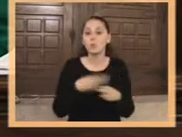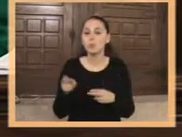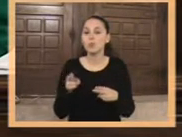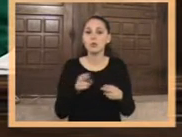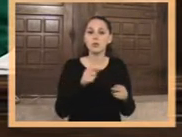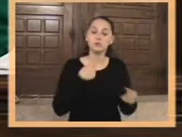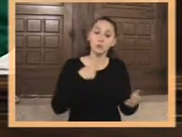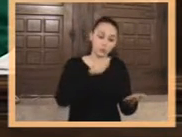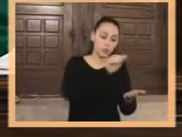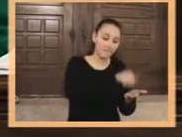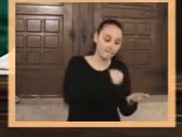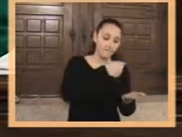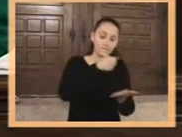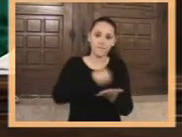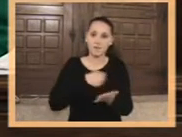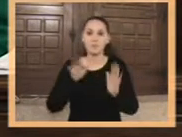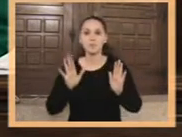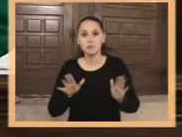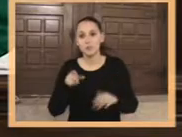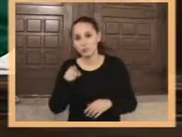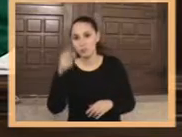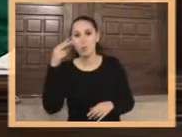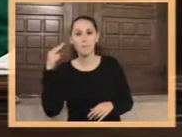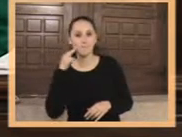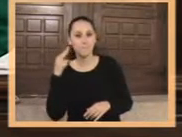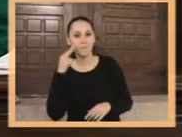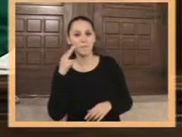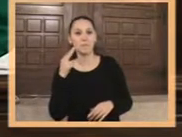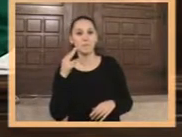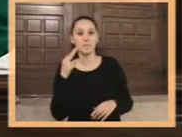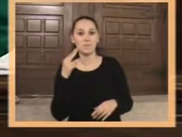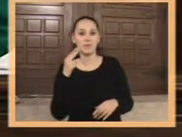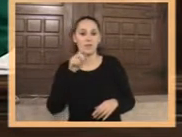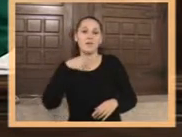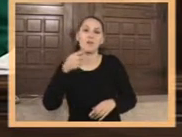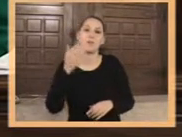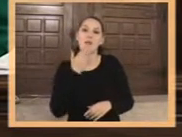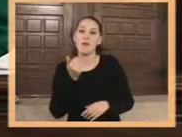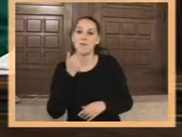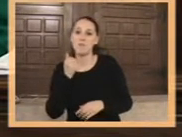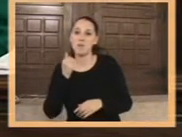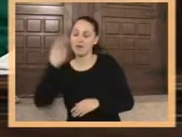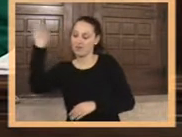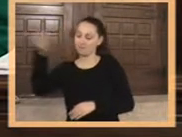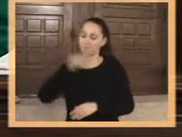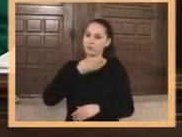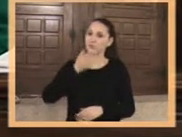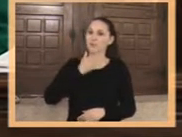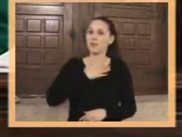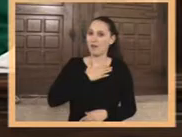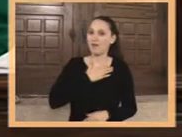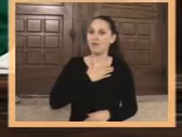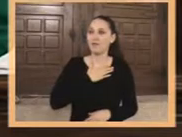Lo que pasa es que tiene un miedo atroz a que le den Mérida y sencillamente es por lo que se